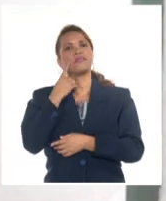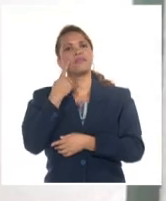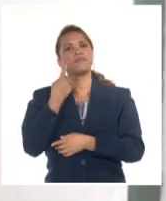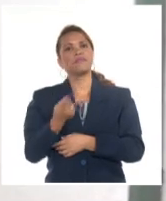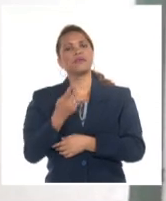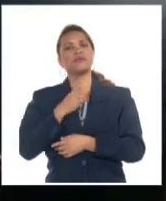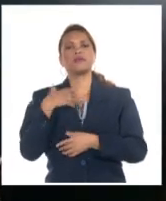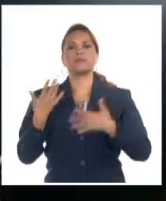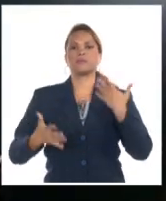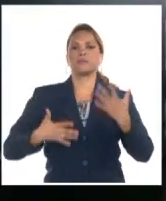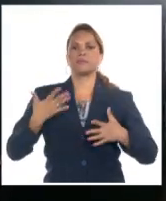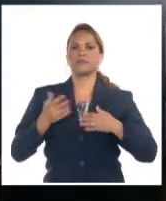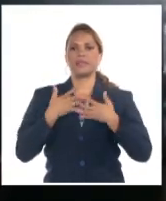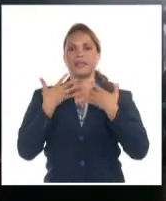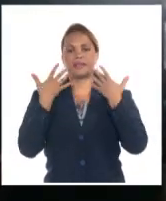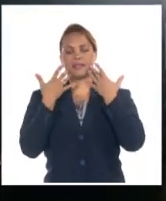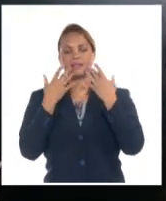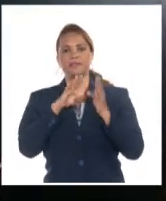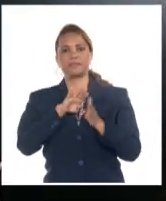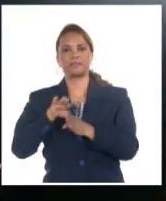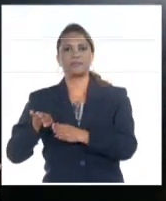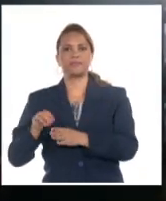muchachos, también la alegría.